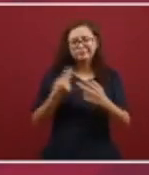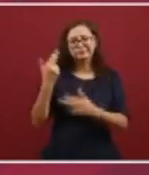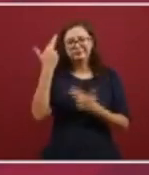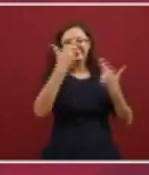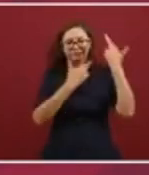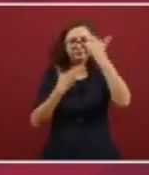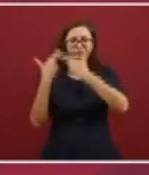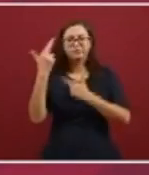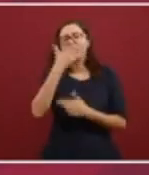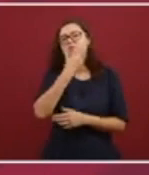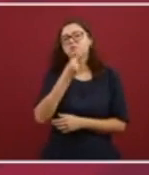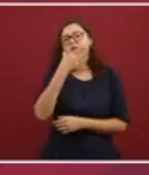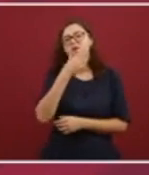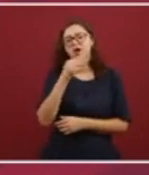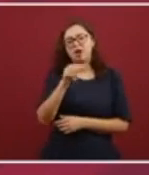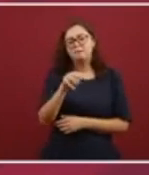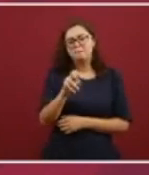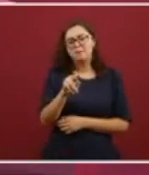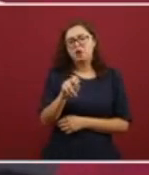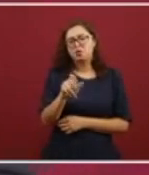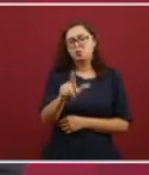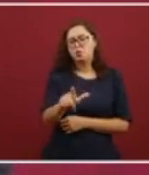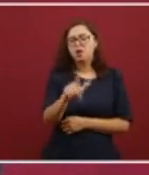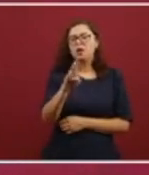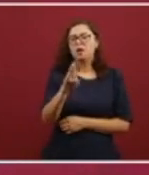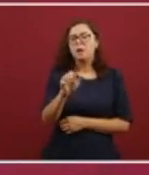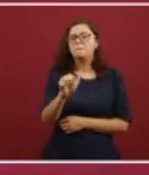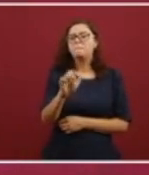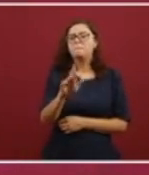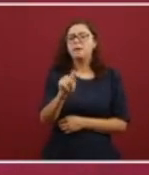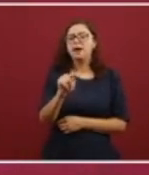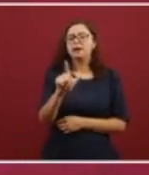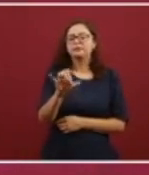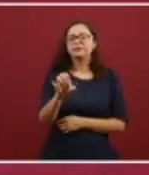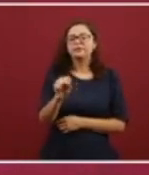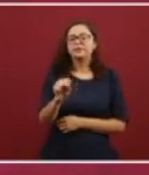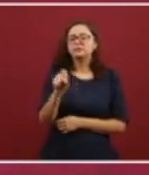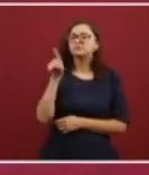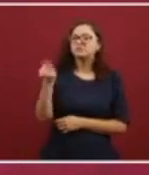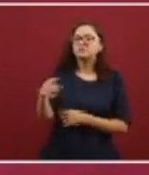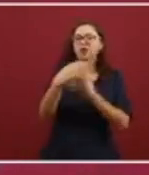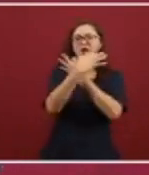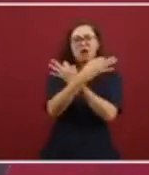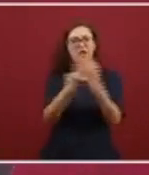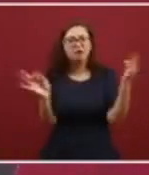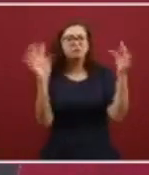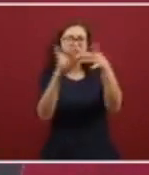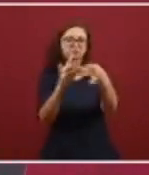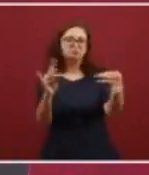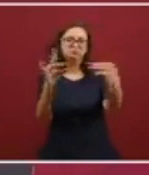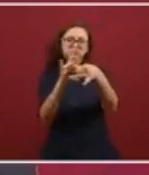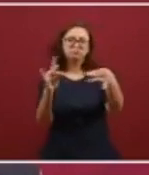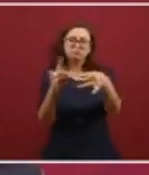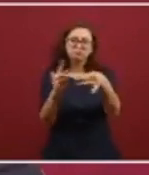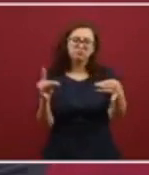Manuel Bartlett informe. Hay diferencias